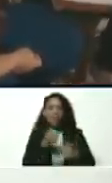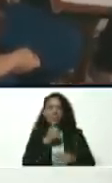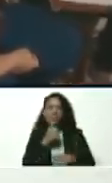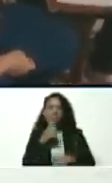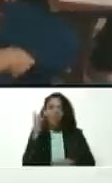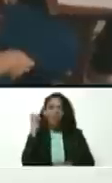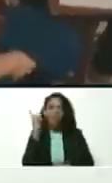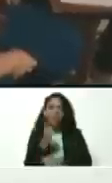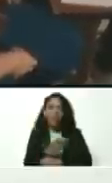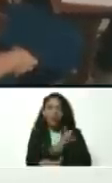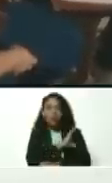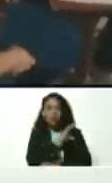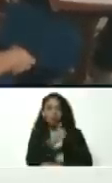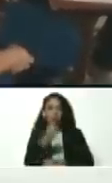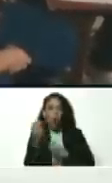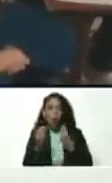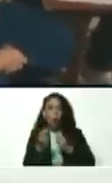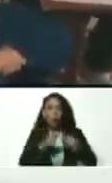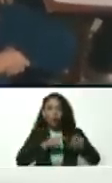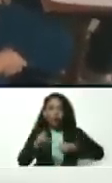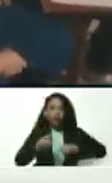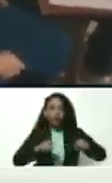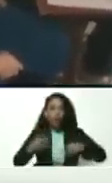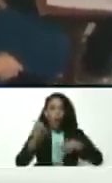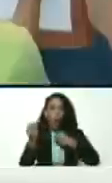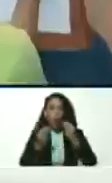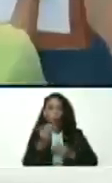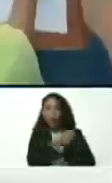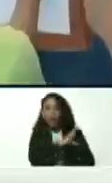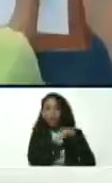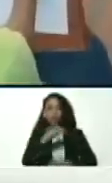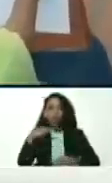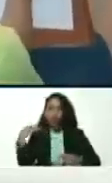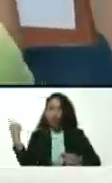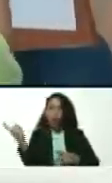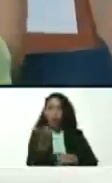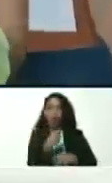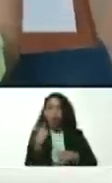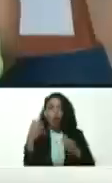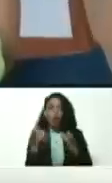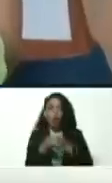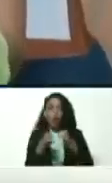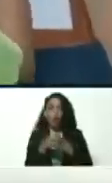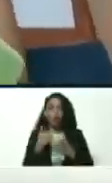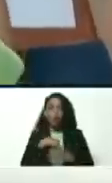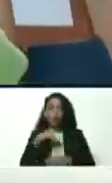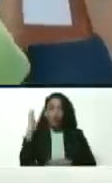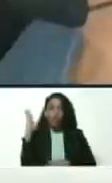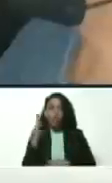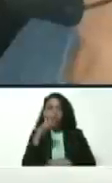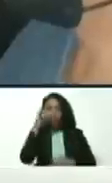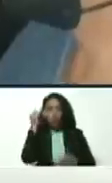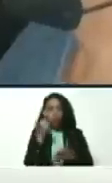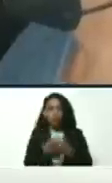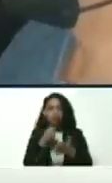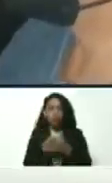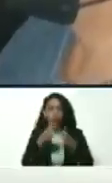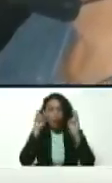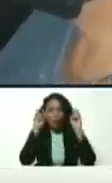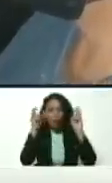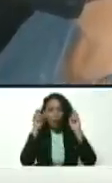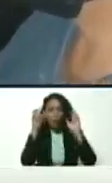dirección como en la dirección colectiva hemos venido insistiendo del tema